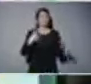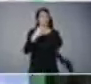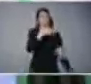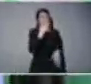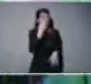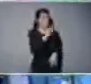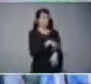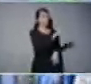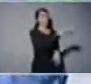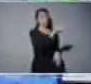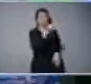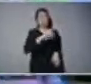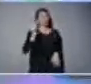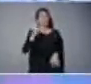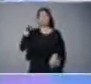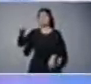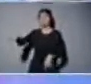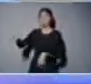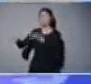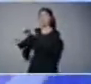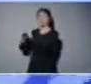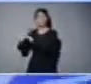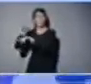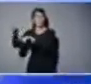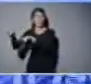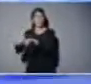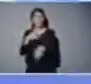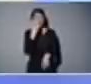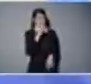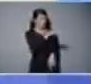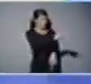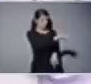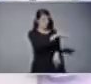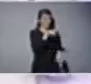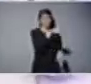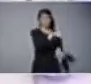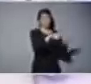tú, ni tú, solamente tú, y tú, y tú, no importa.